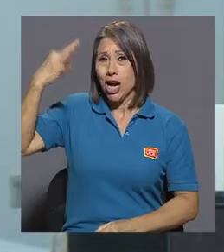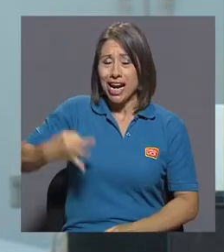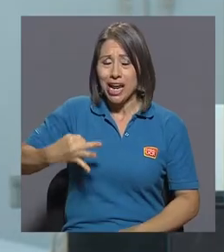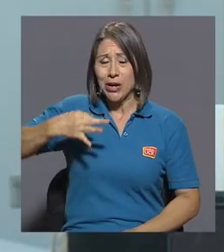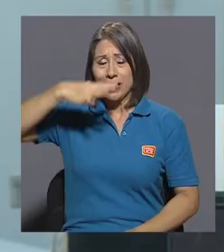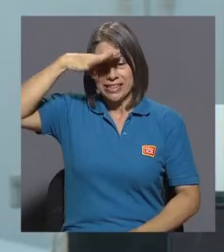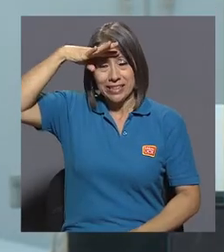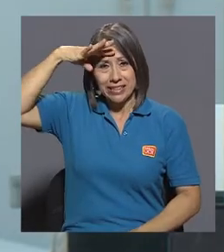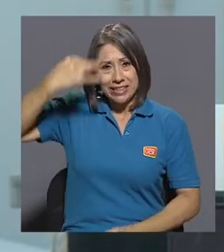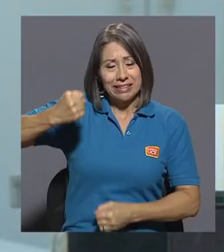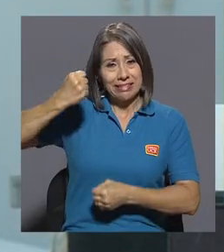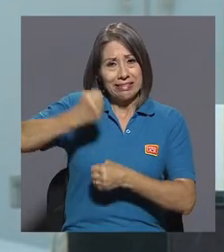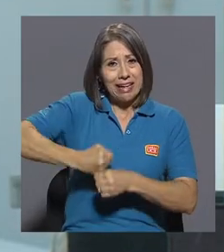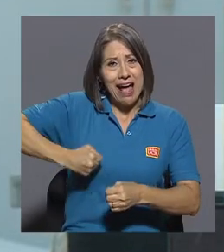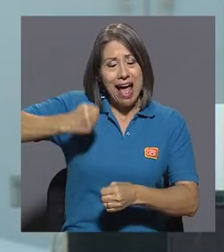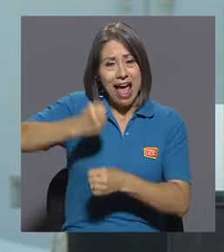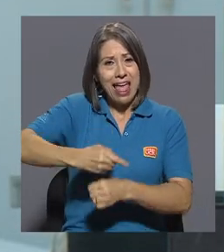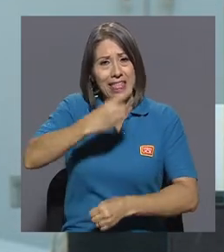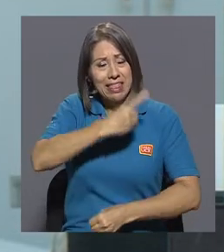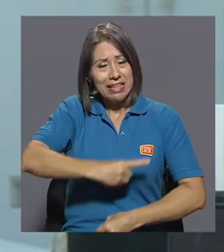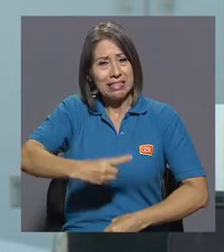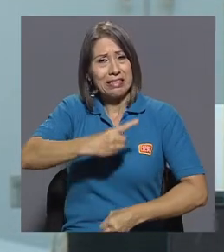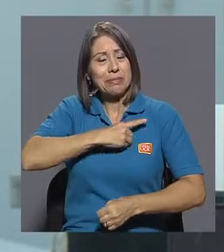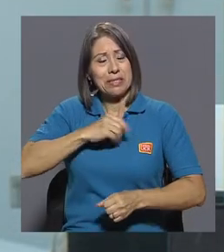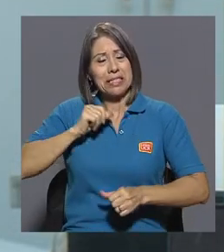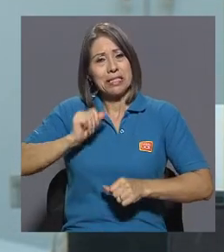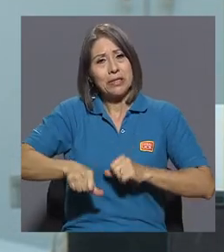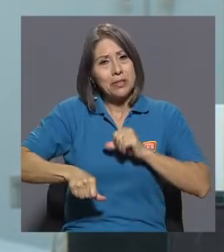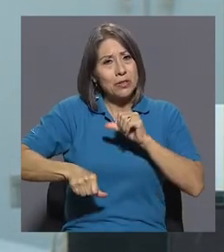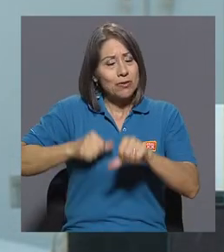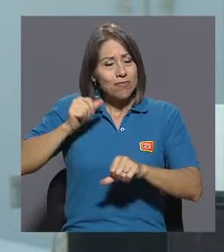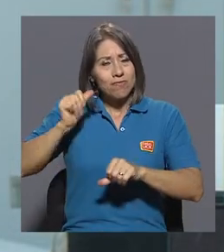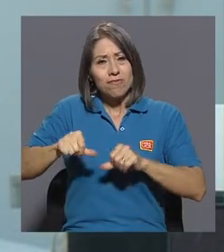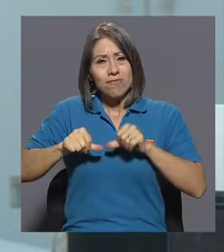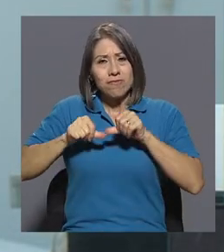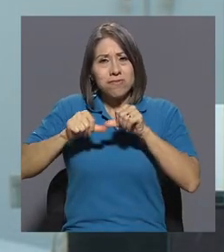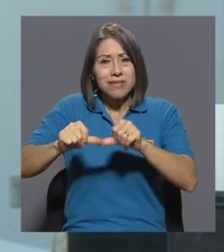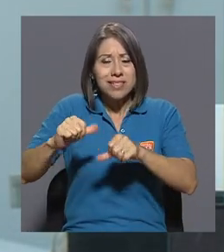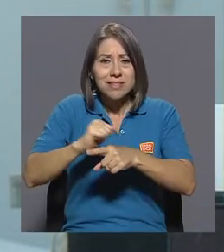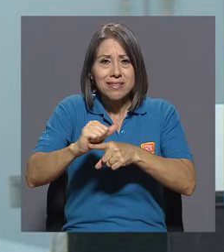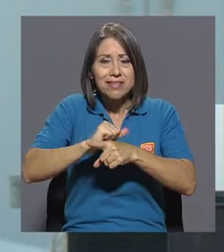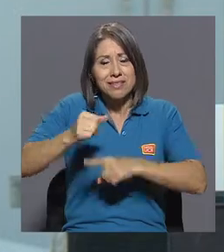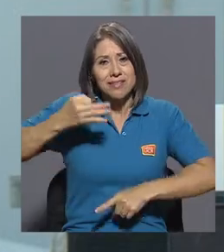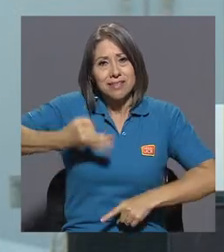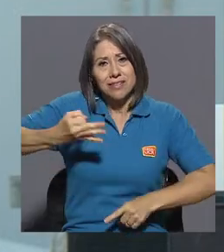trabajo, disciplina, constancia, practicar todos los días.